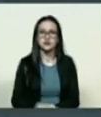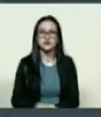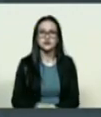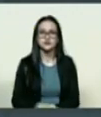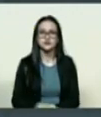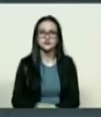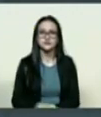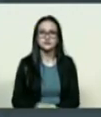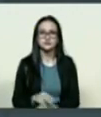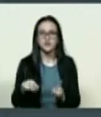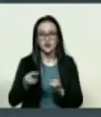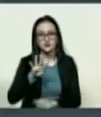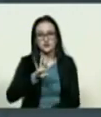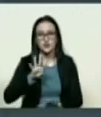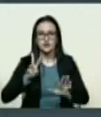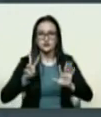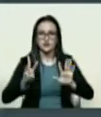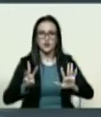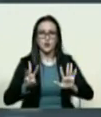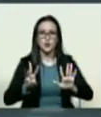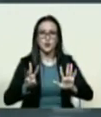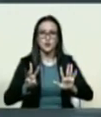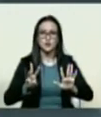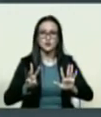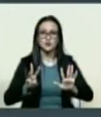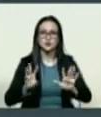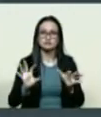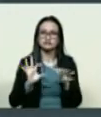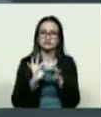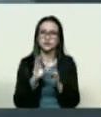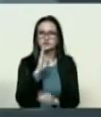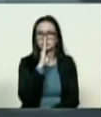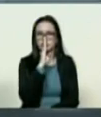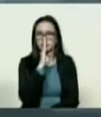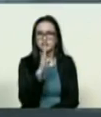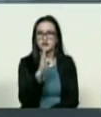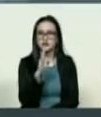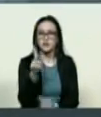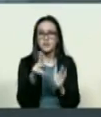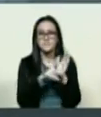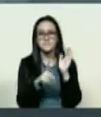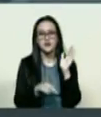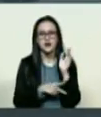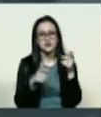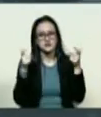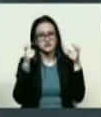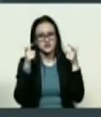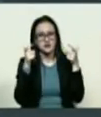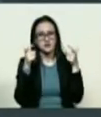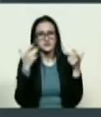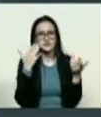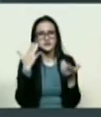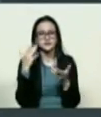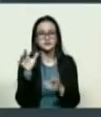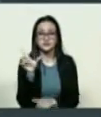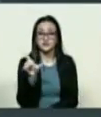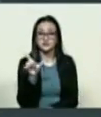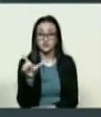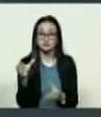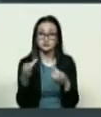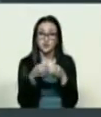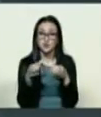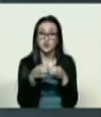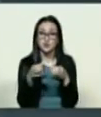Bien, amigos, a esta hora, 12:48 minutos de la tarde, vamos a enlazarnos en vivo y directo en el Parque Hugo Chávez de La Rinconada. Y el Partido Socialista Unido de